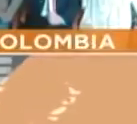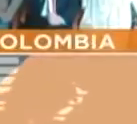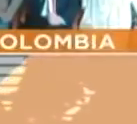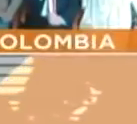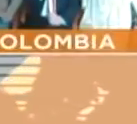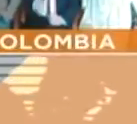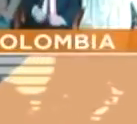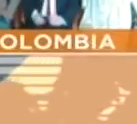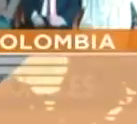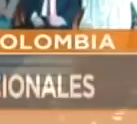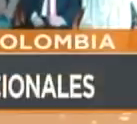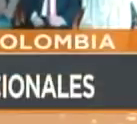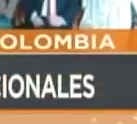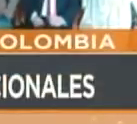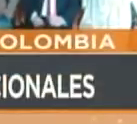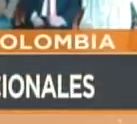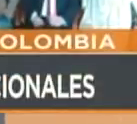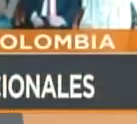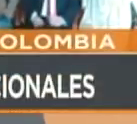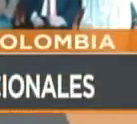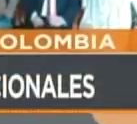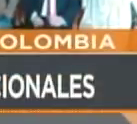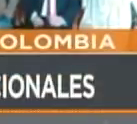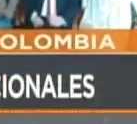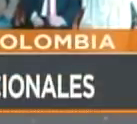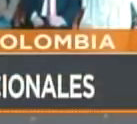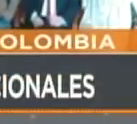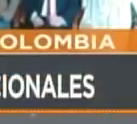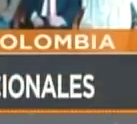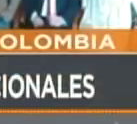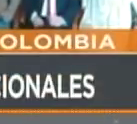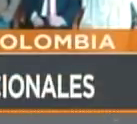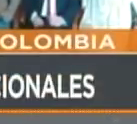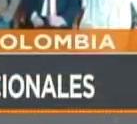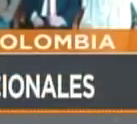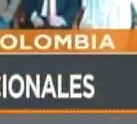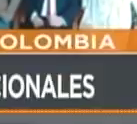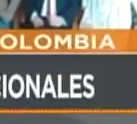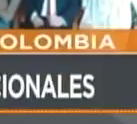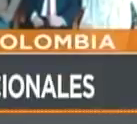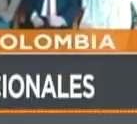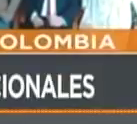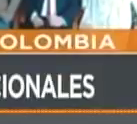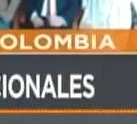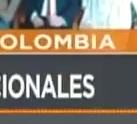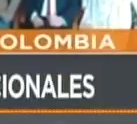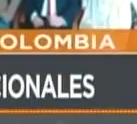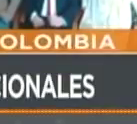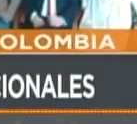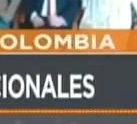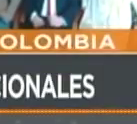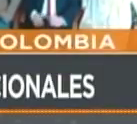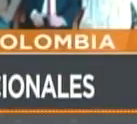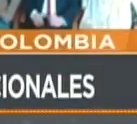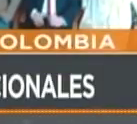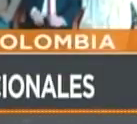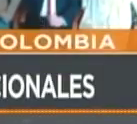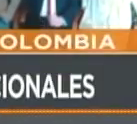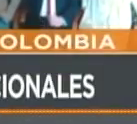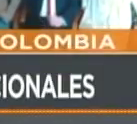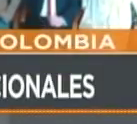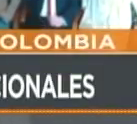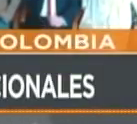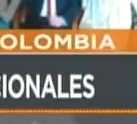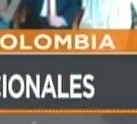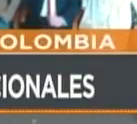Pravda. ¿Qué significa? La verdad de Komsomol, la juventud... ¿Komsomol? Komsomolskaya. ¿Qué, cuál es verdad, Skaya